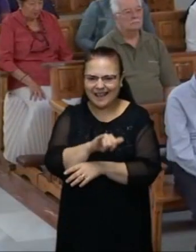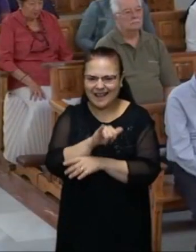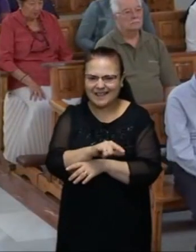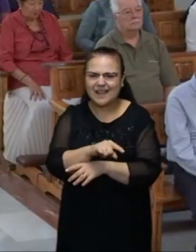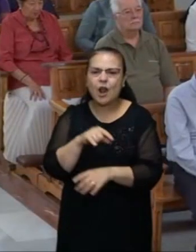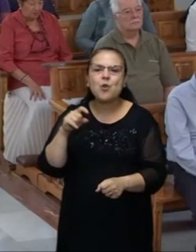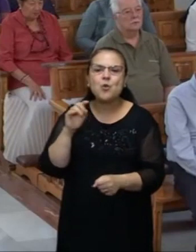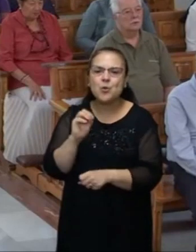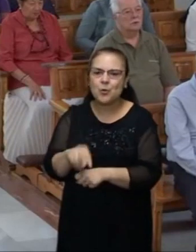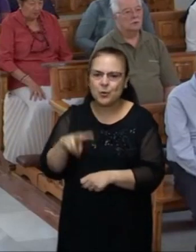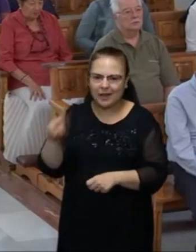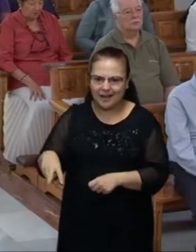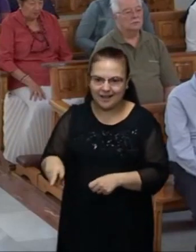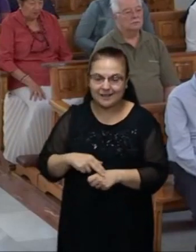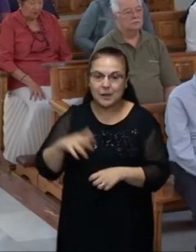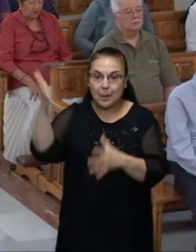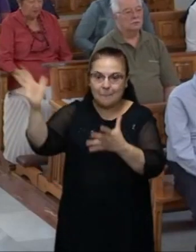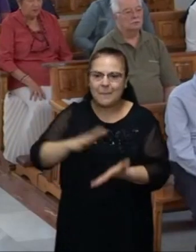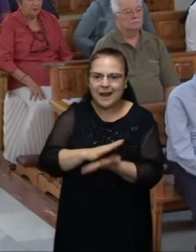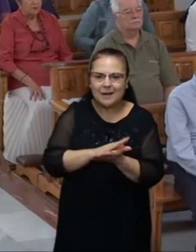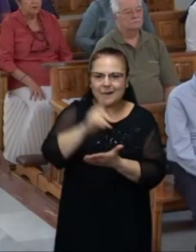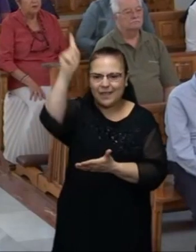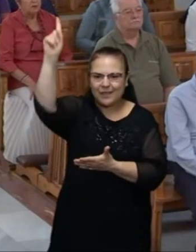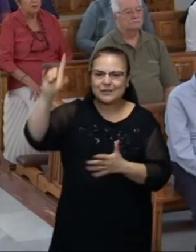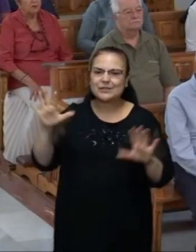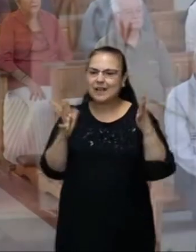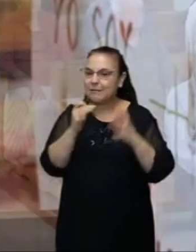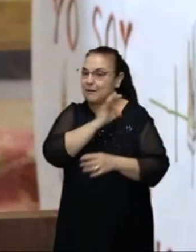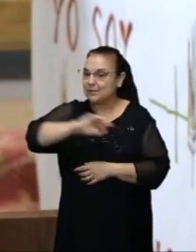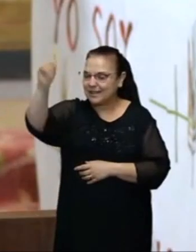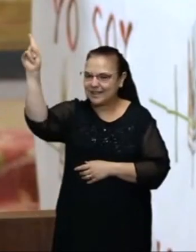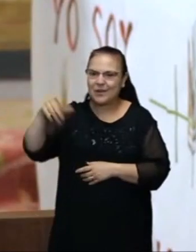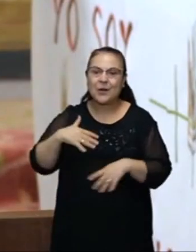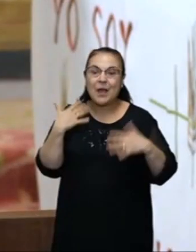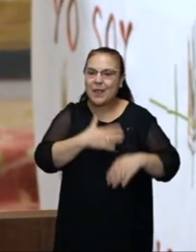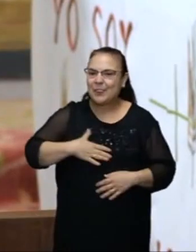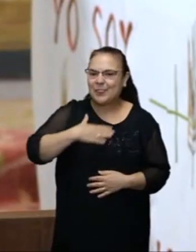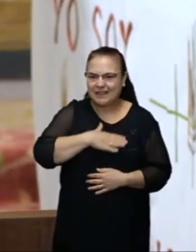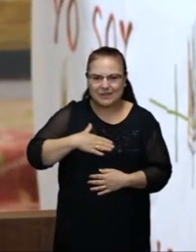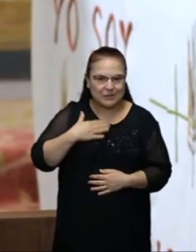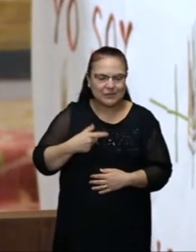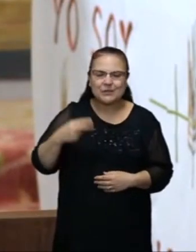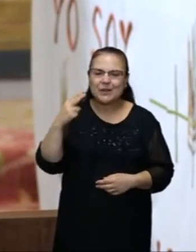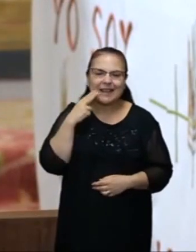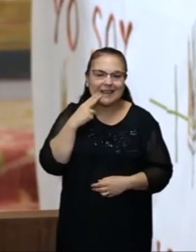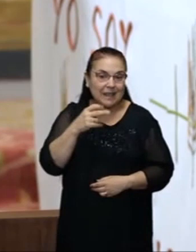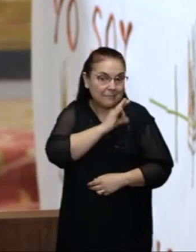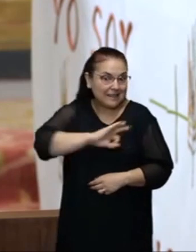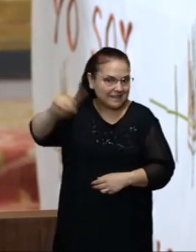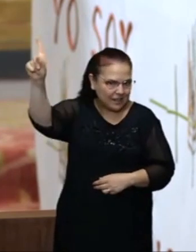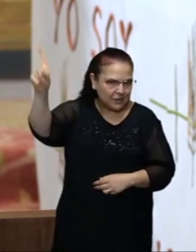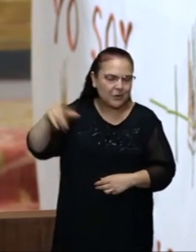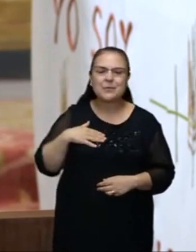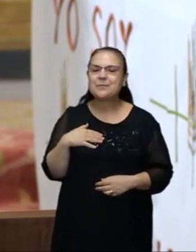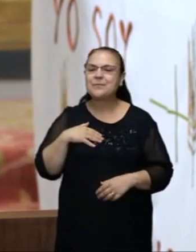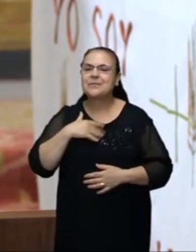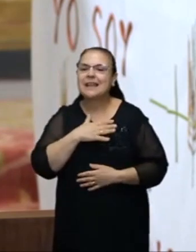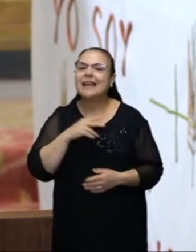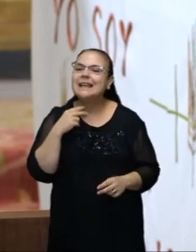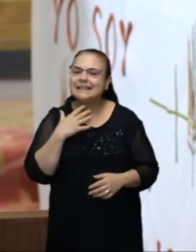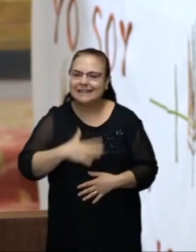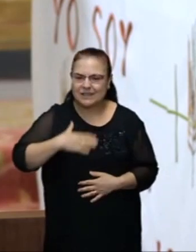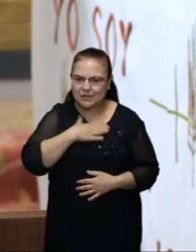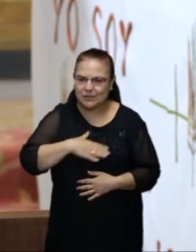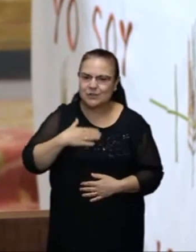Palabra de Dios. Te alabamos, Señor. Dichoso el que teme al Señor. Dichoso el